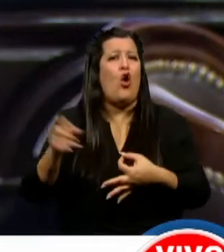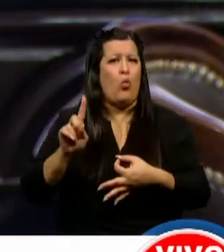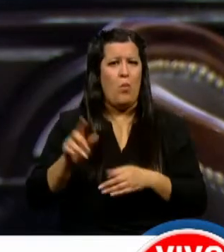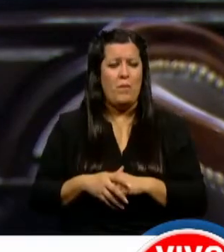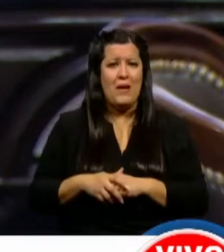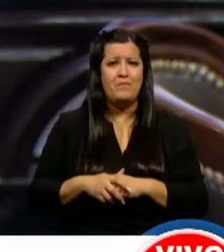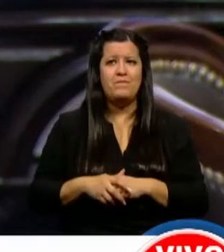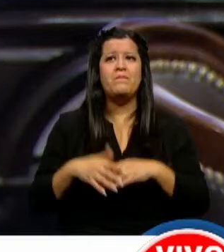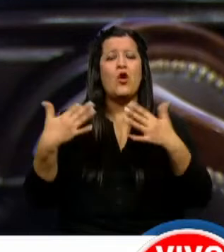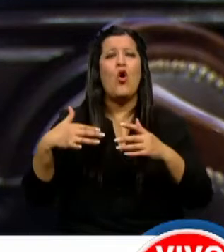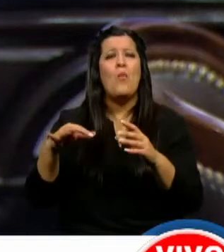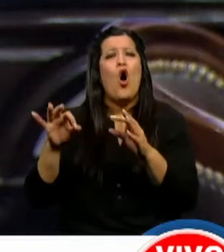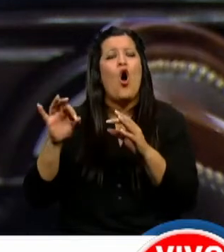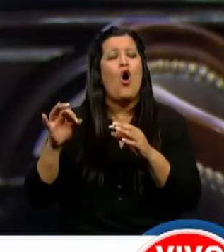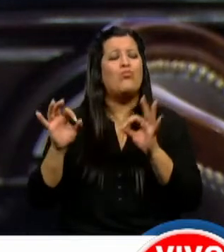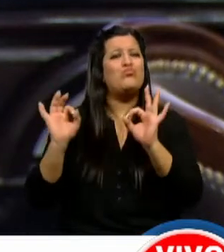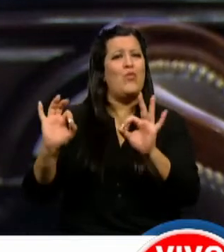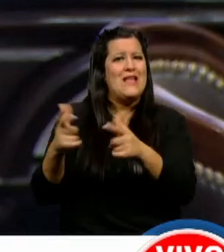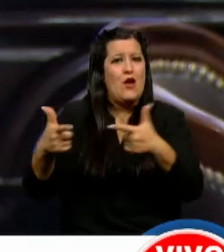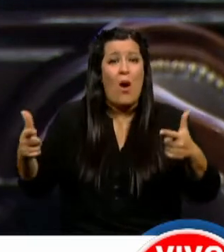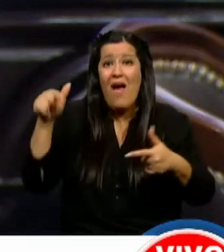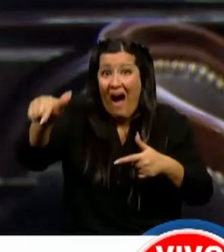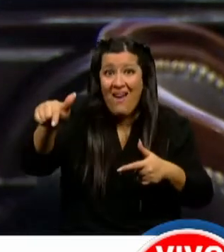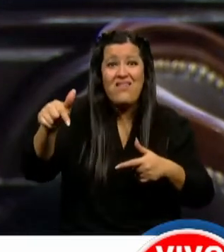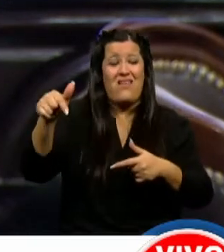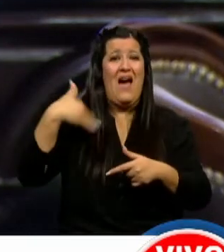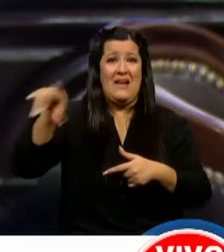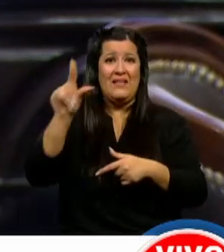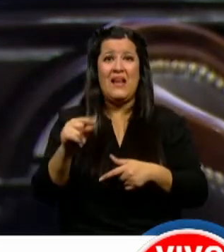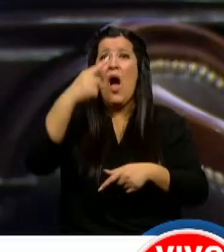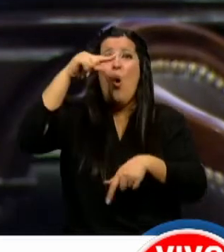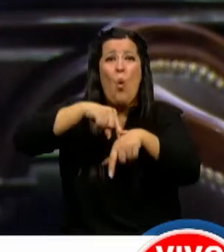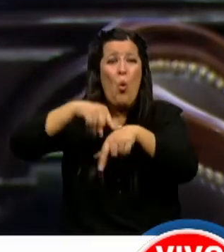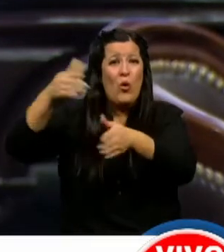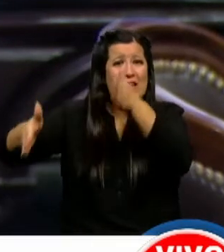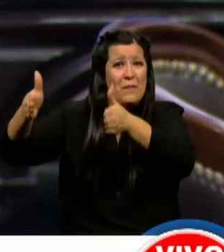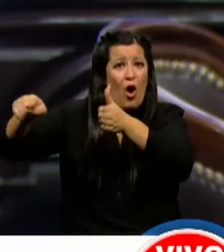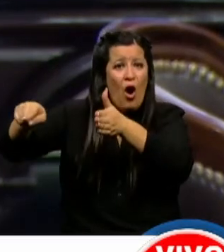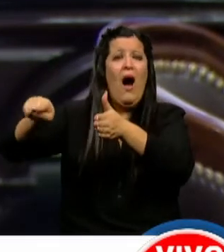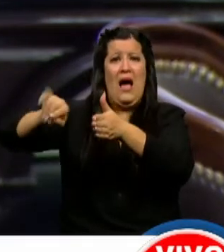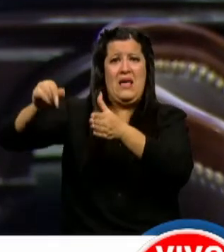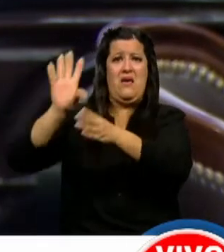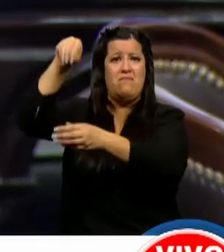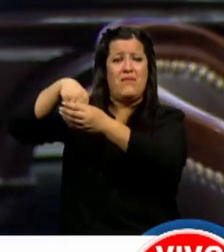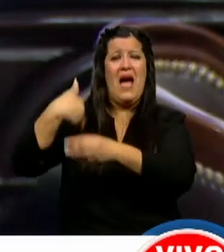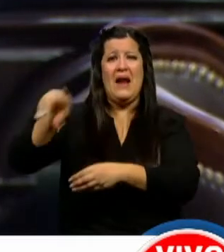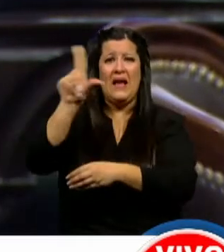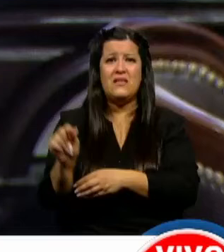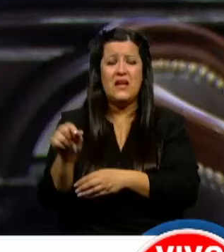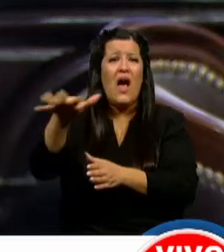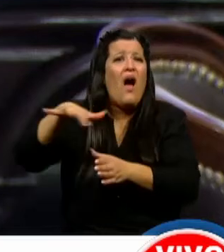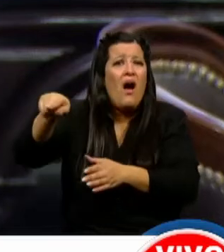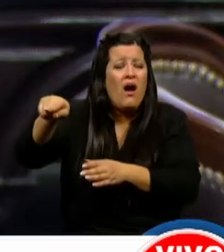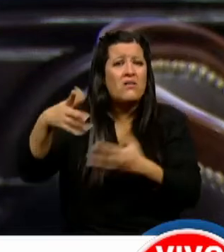incumplimiento, críticamente insuficiente. Ahí está Argentina, en el último lugar, en el lugar donde